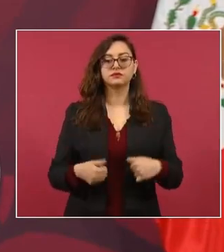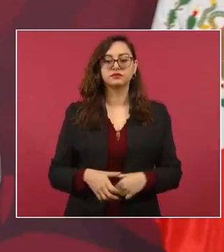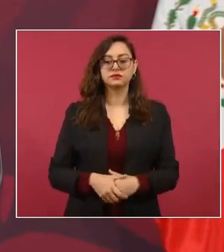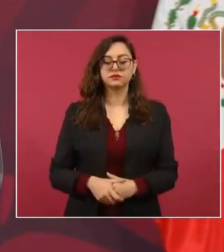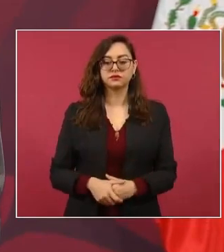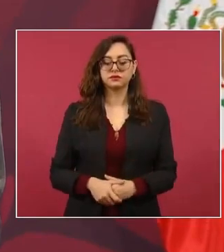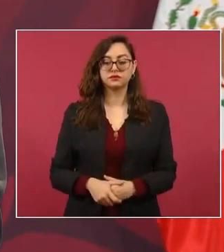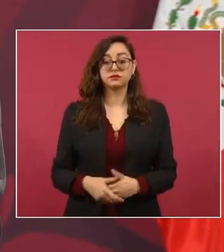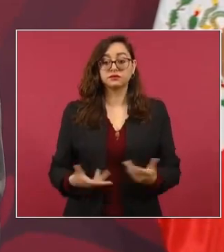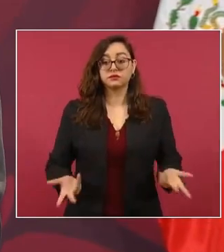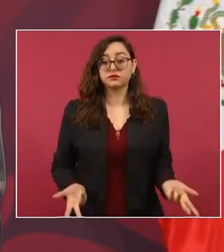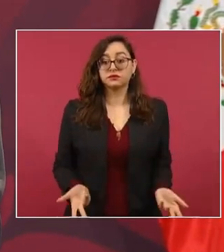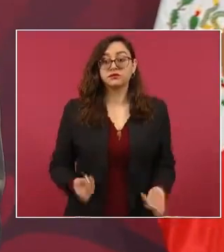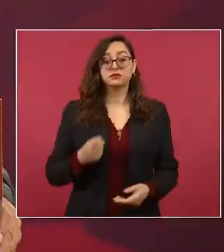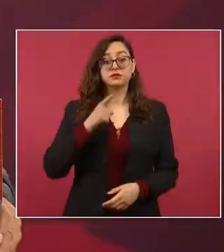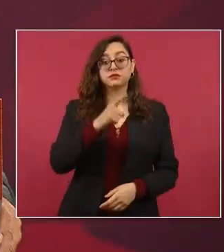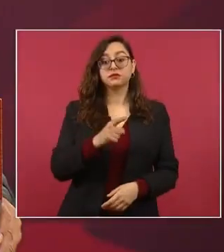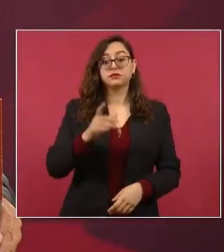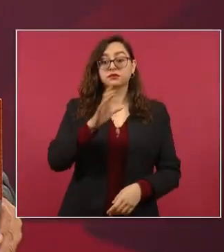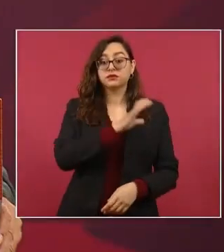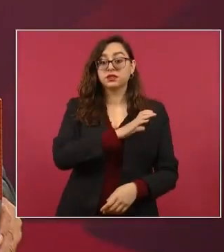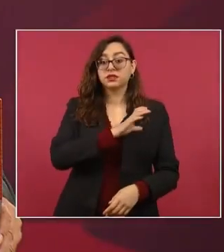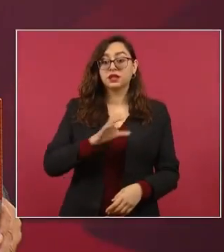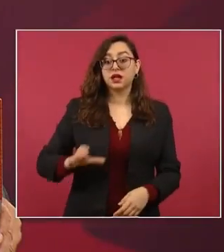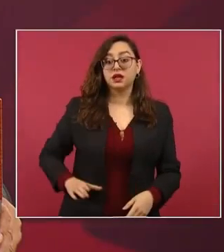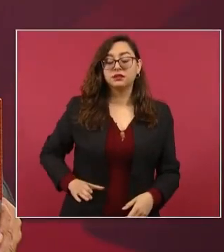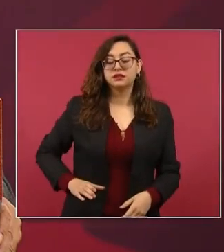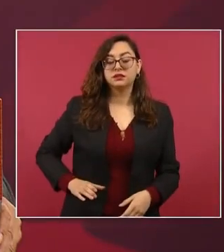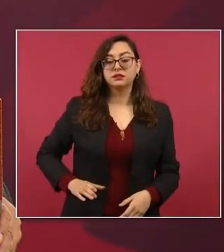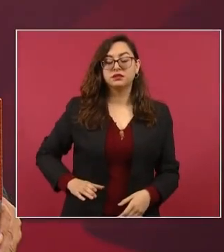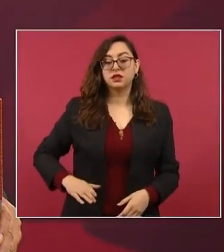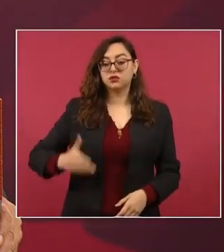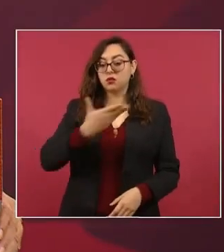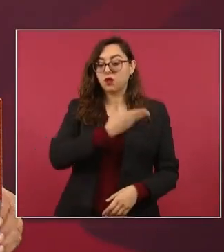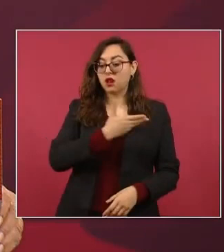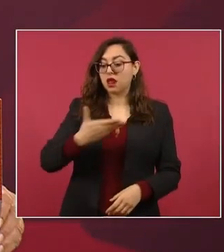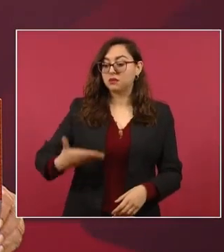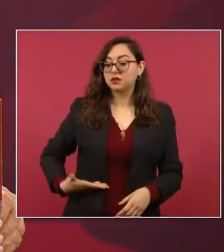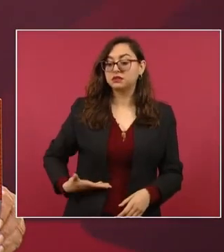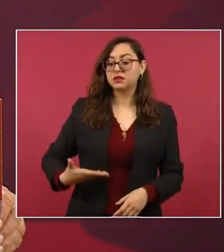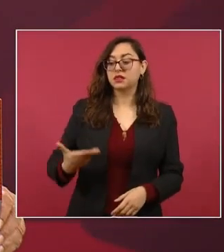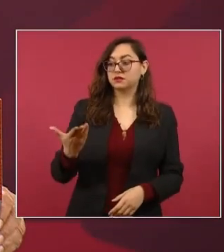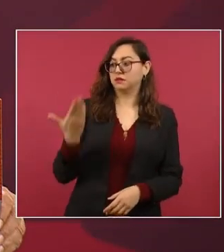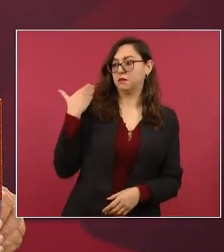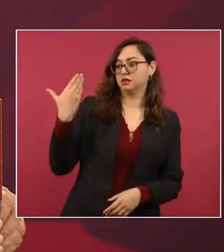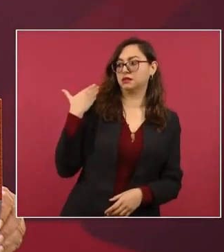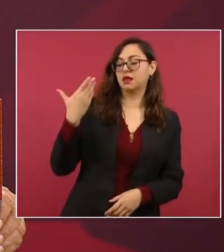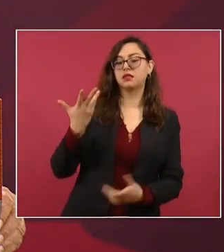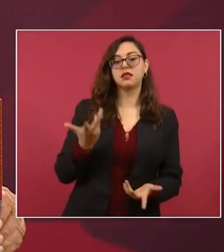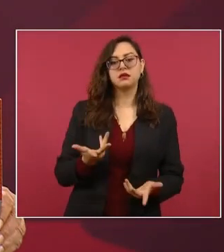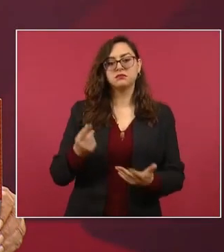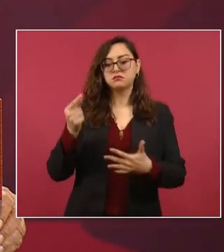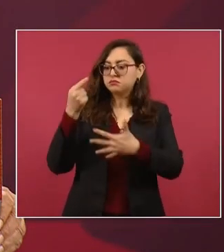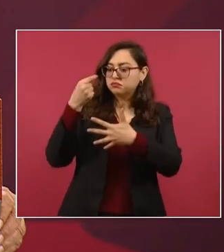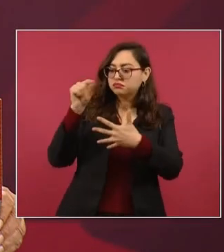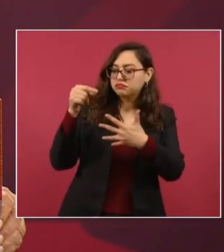registro a candidatos a la presidencia que no cumplían los requisitos?